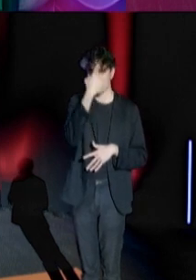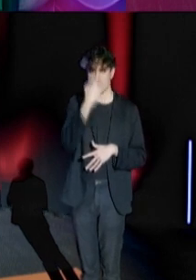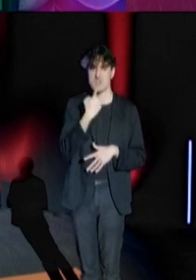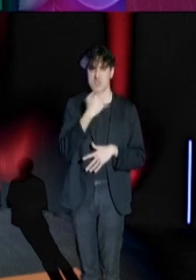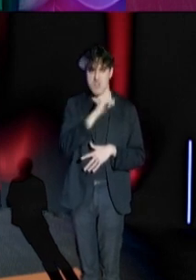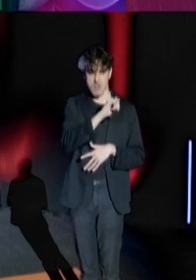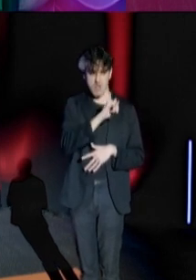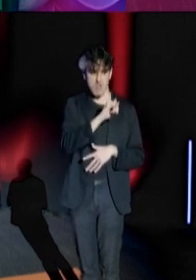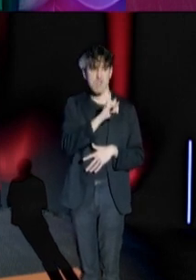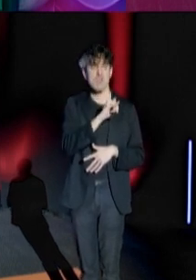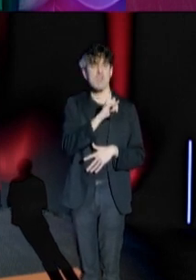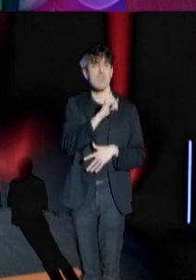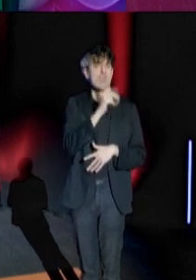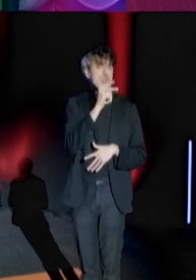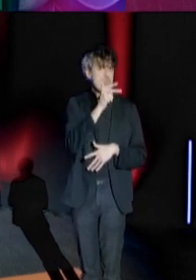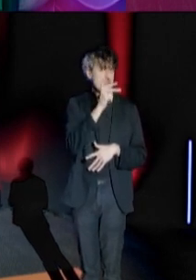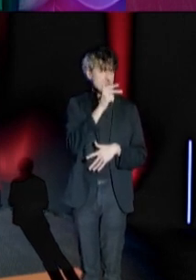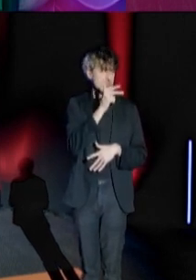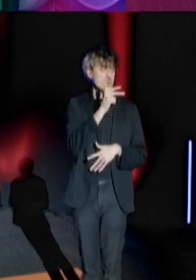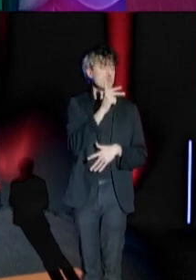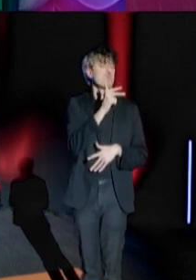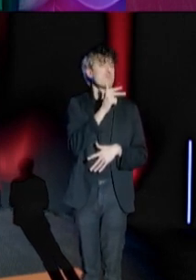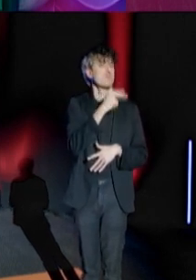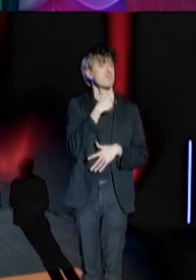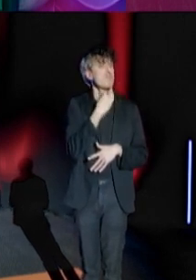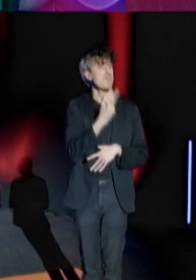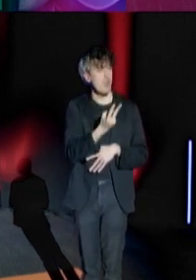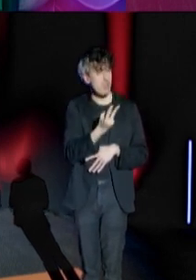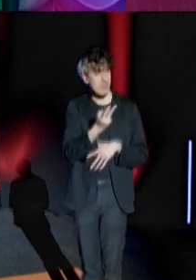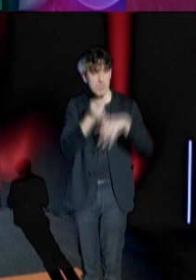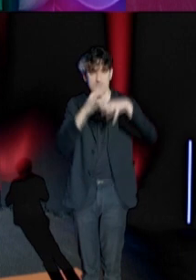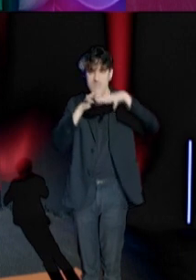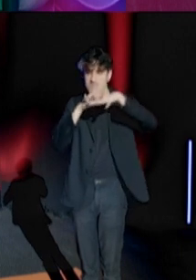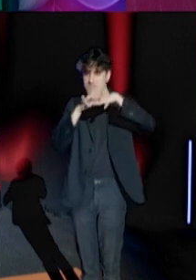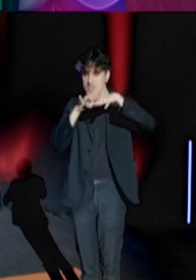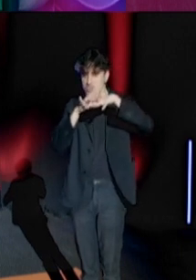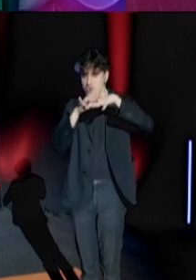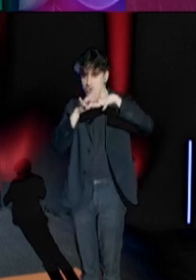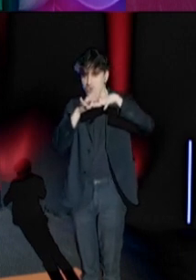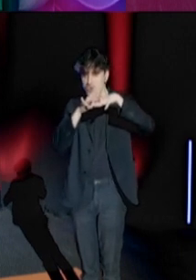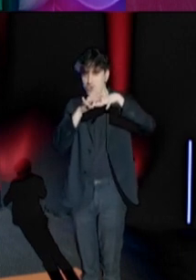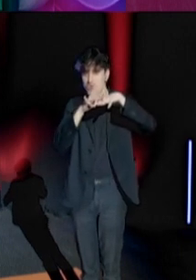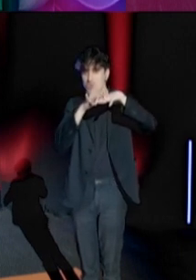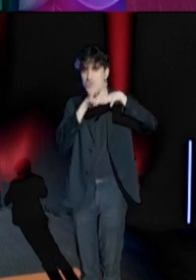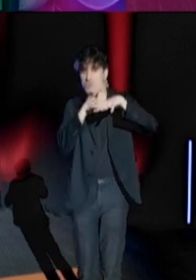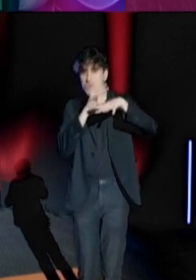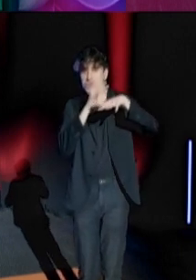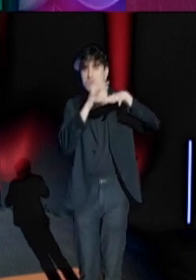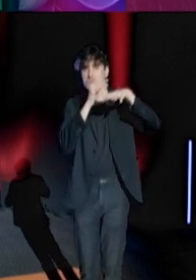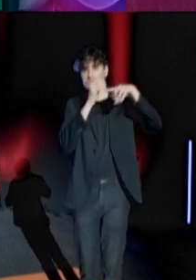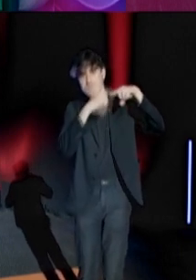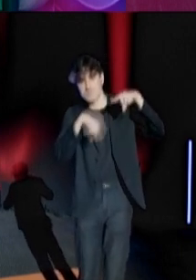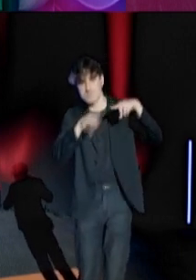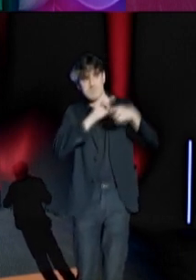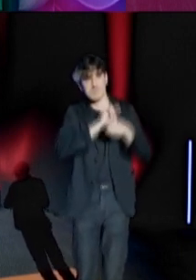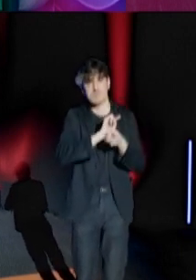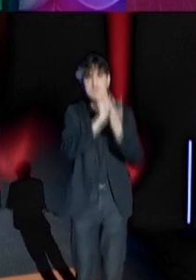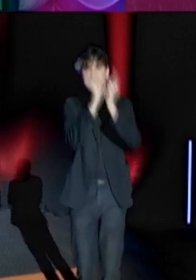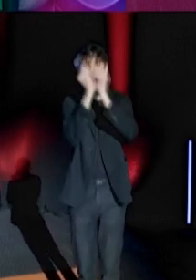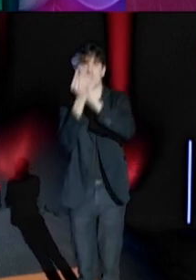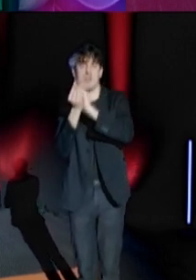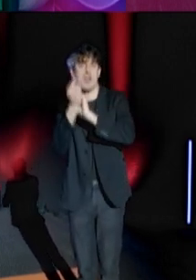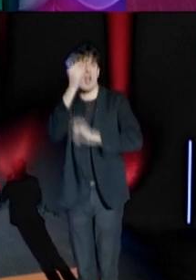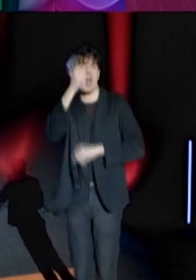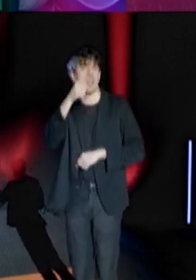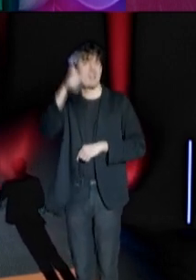voz del locutor pero le hemos metido un filtro con voice neural Network con lo cual va a salir en perfecto acento de la bbc y además el público